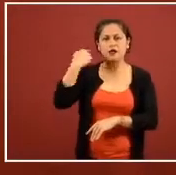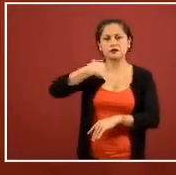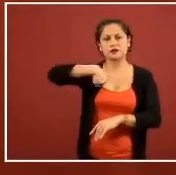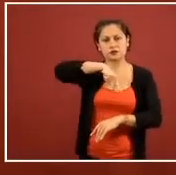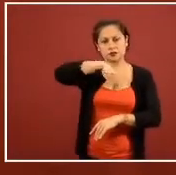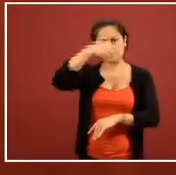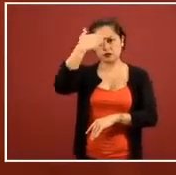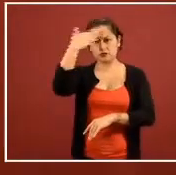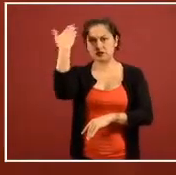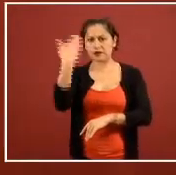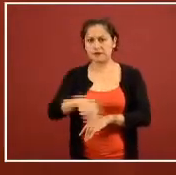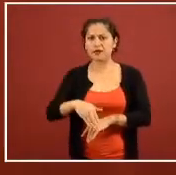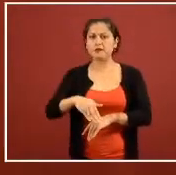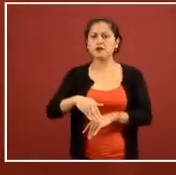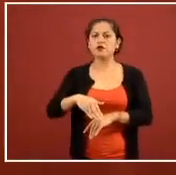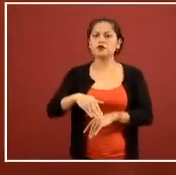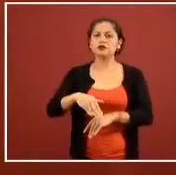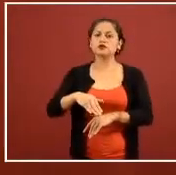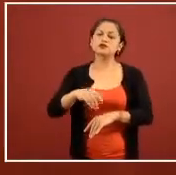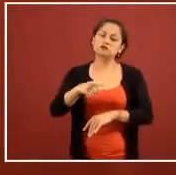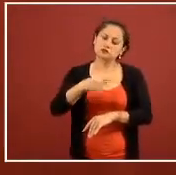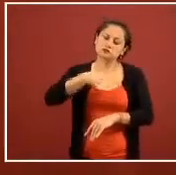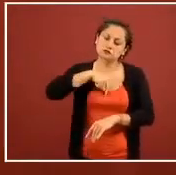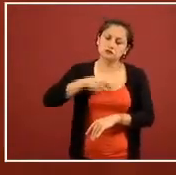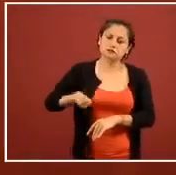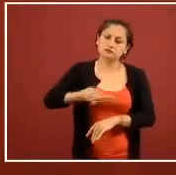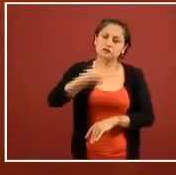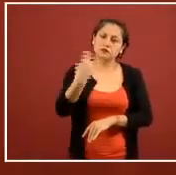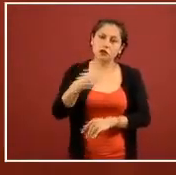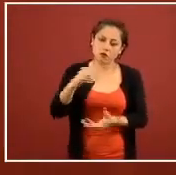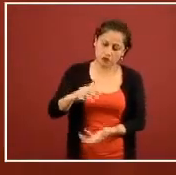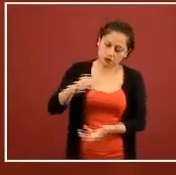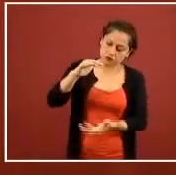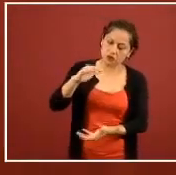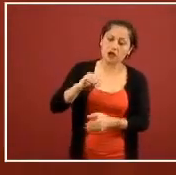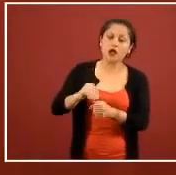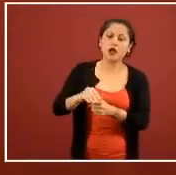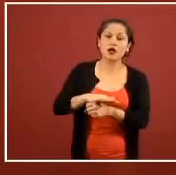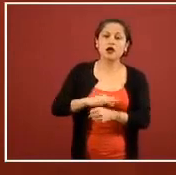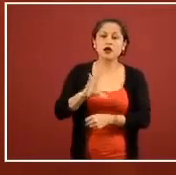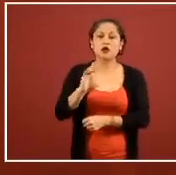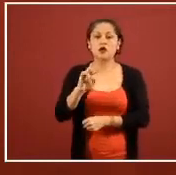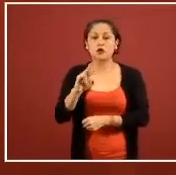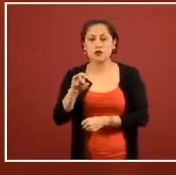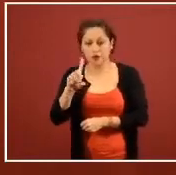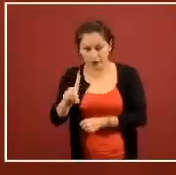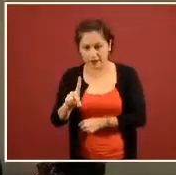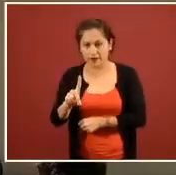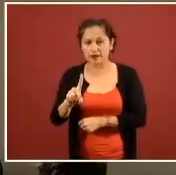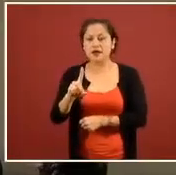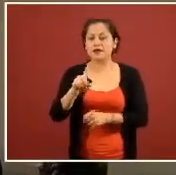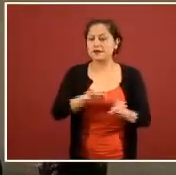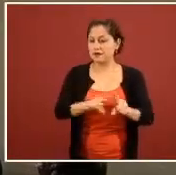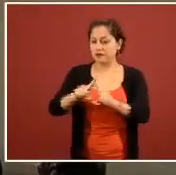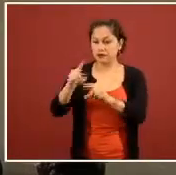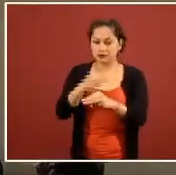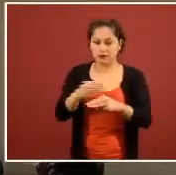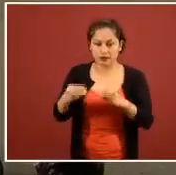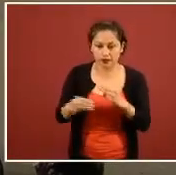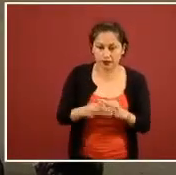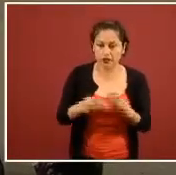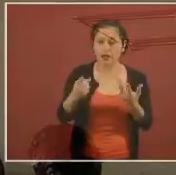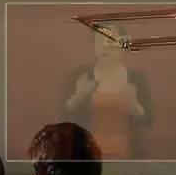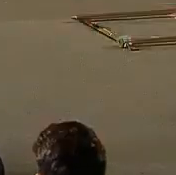el paquete COVID. El paquete COVID es el conjunto de insumos, equipo y